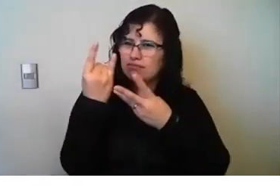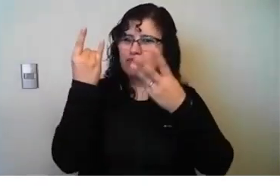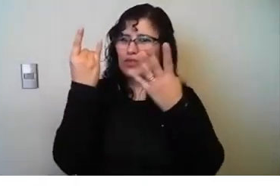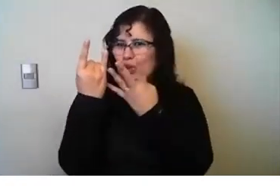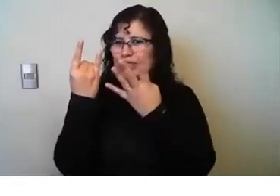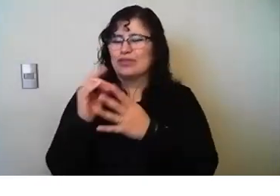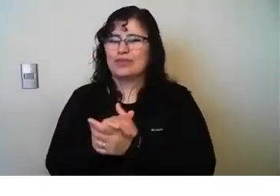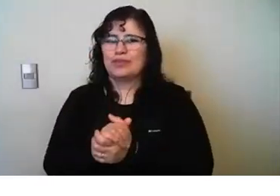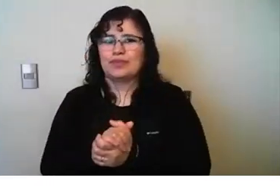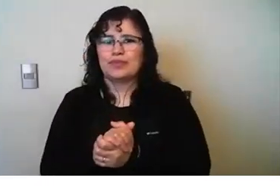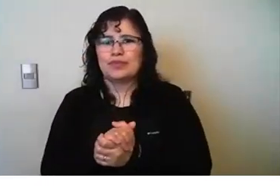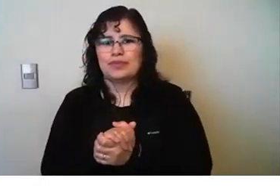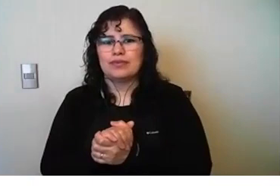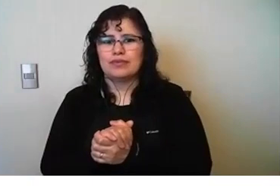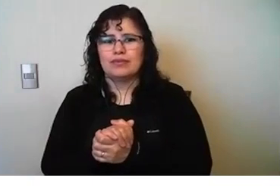¿Ya?